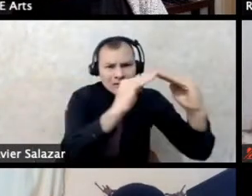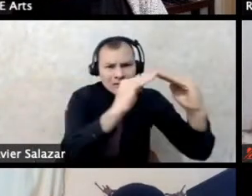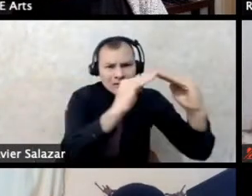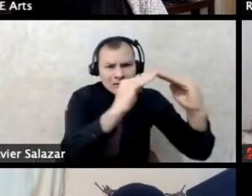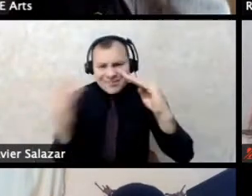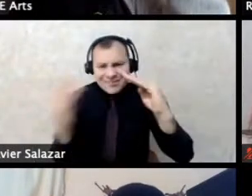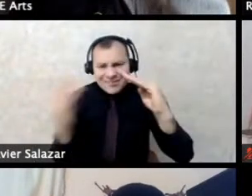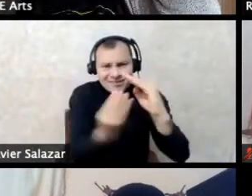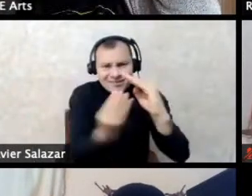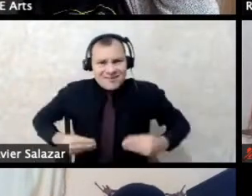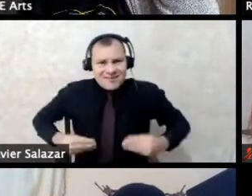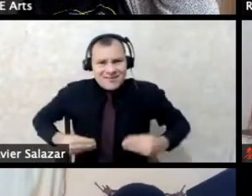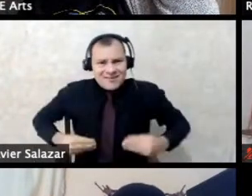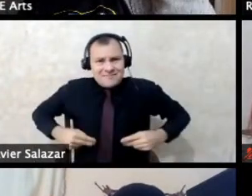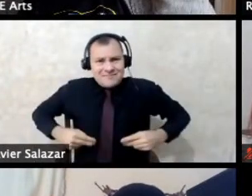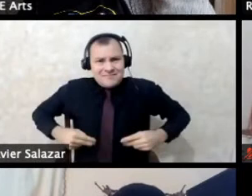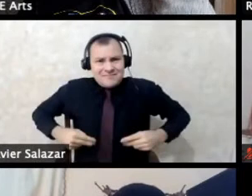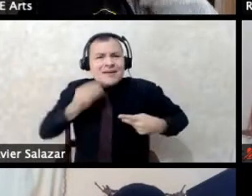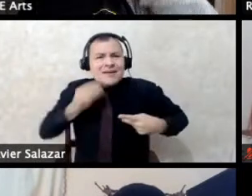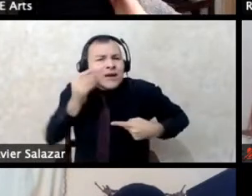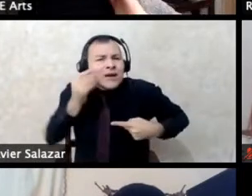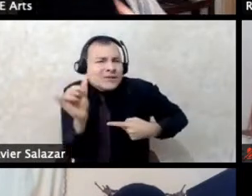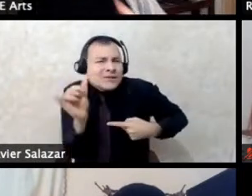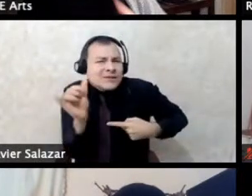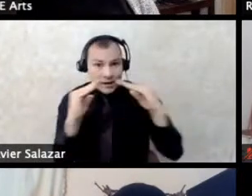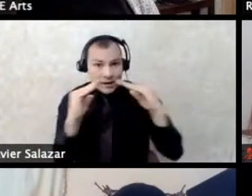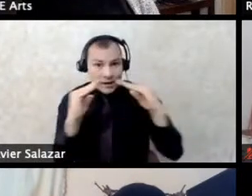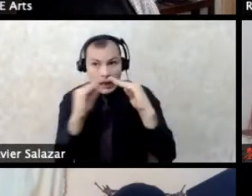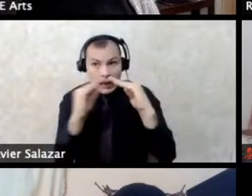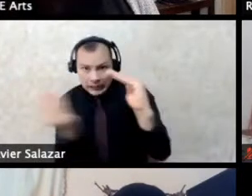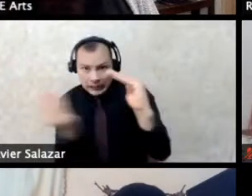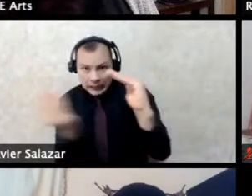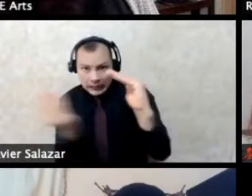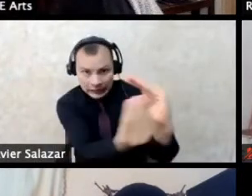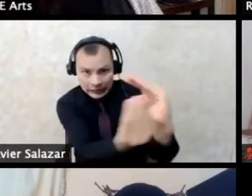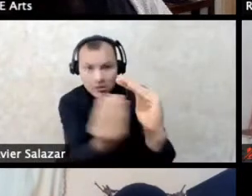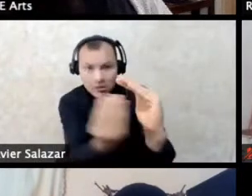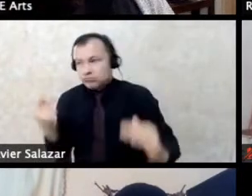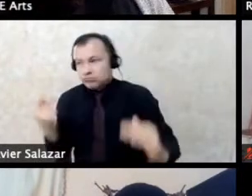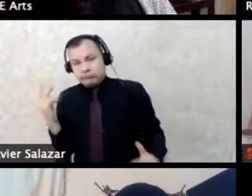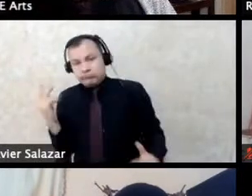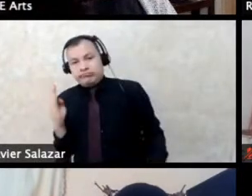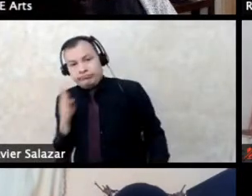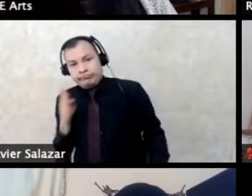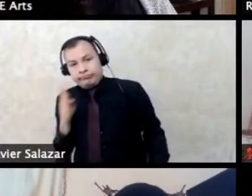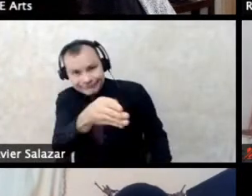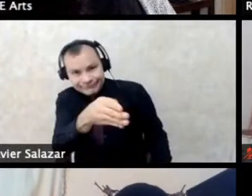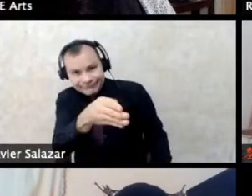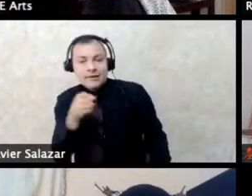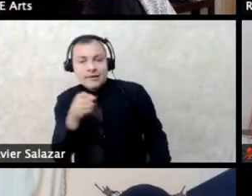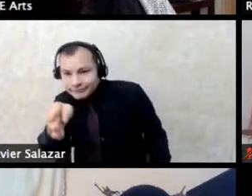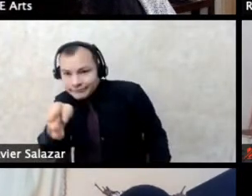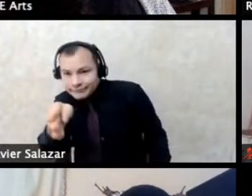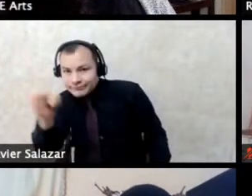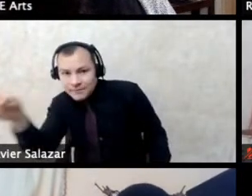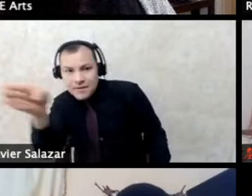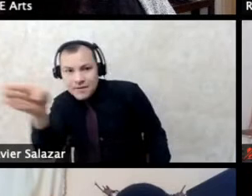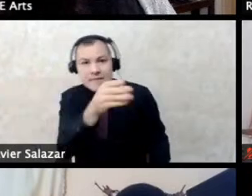background. And in 2017 we came here and established Music from Hope officially.